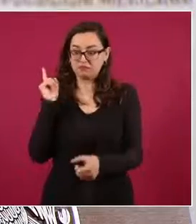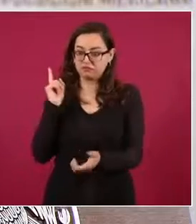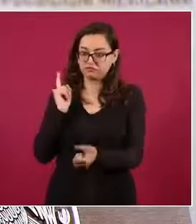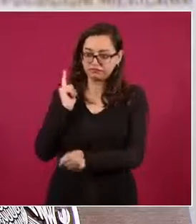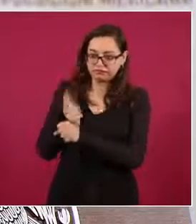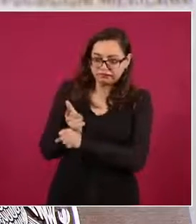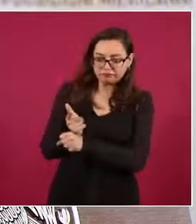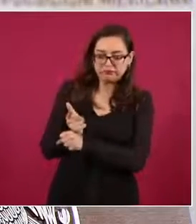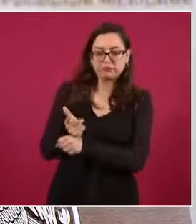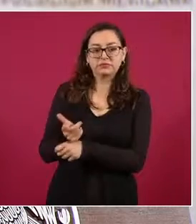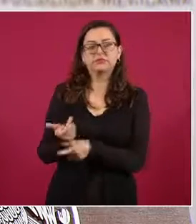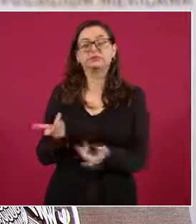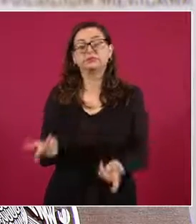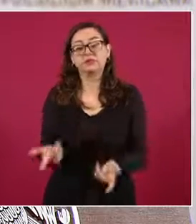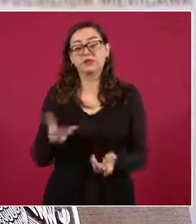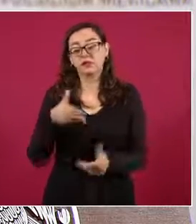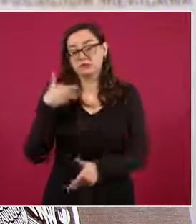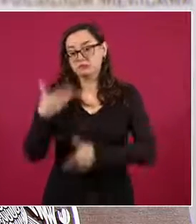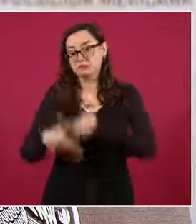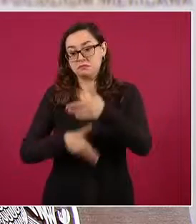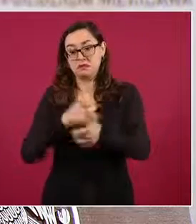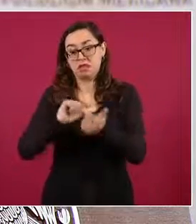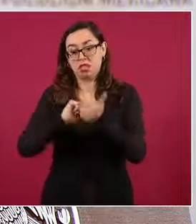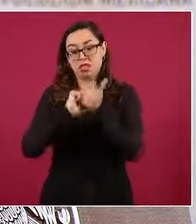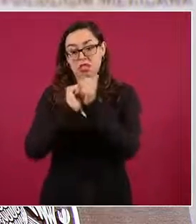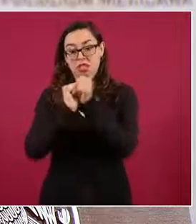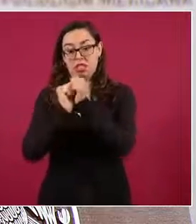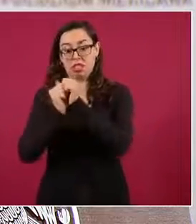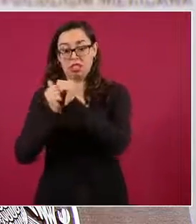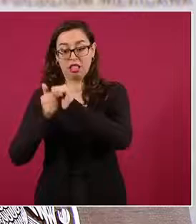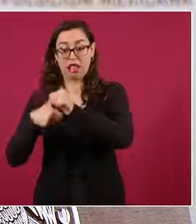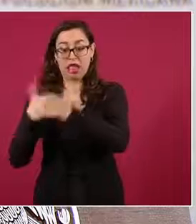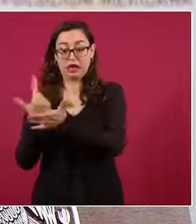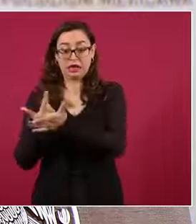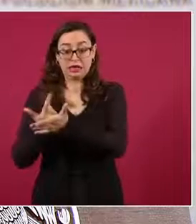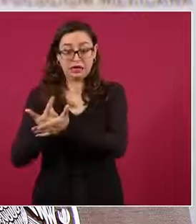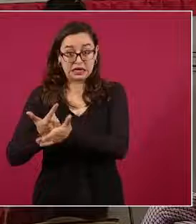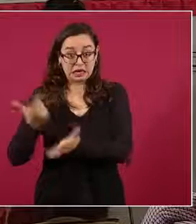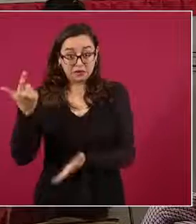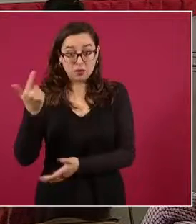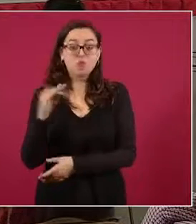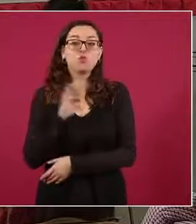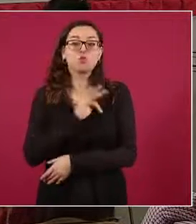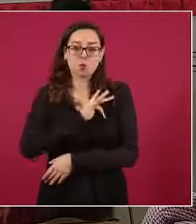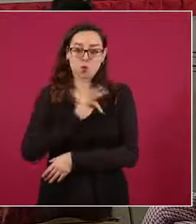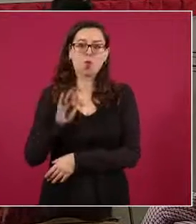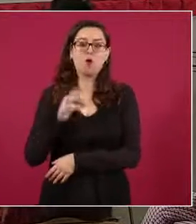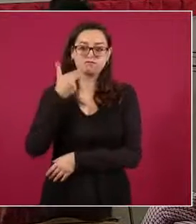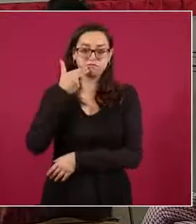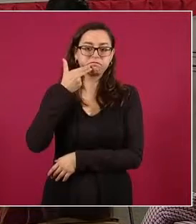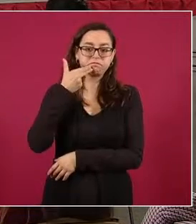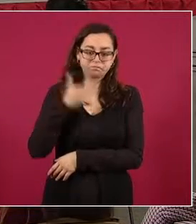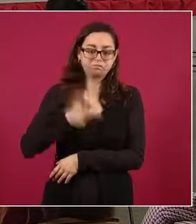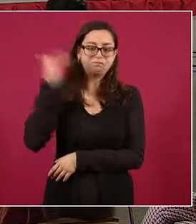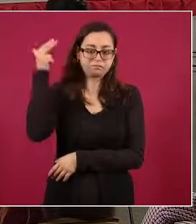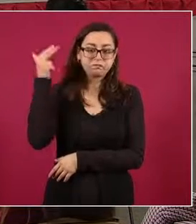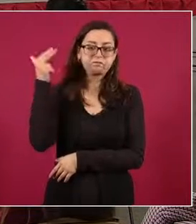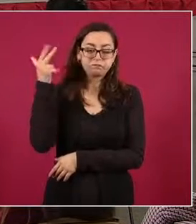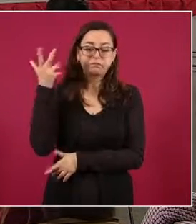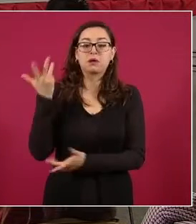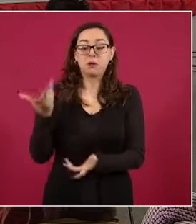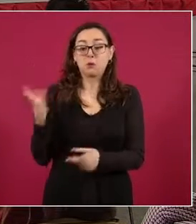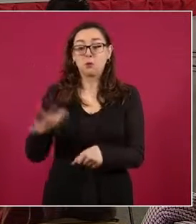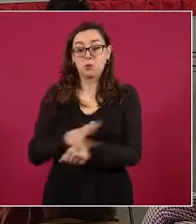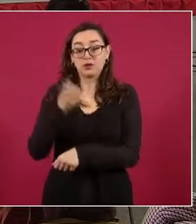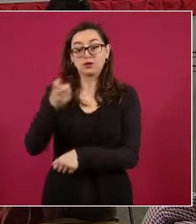Cuando existe riesgo suicida, particularmente asociado a los trastornos depresivos, es muy importante el reconocer signos